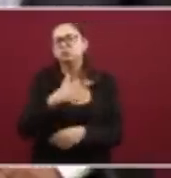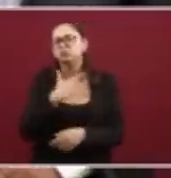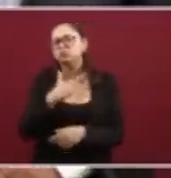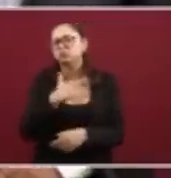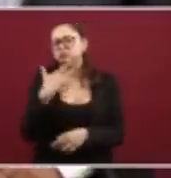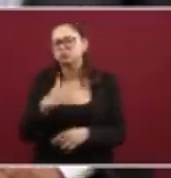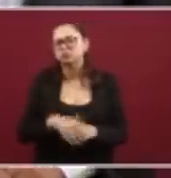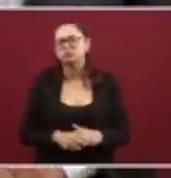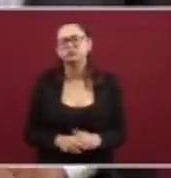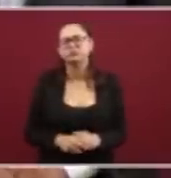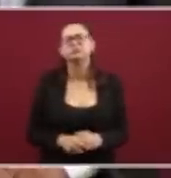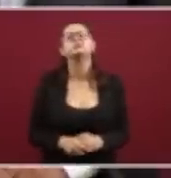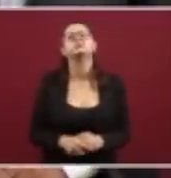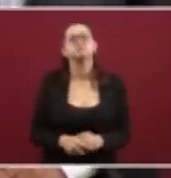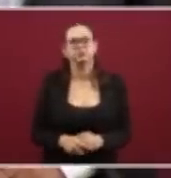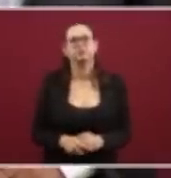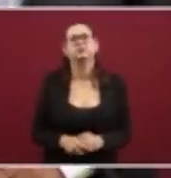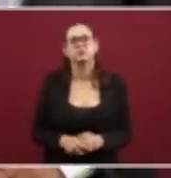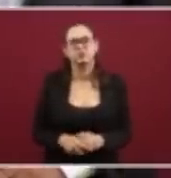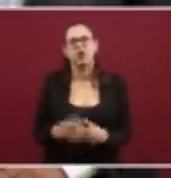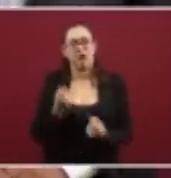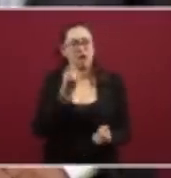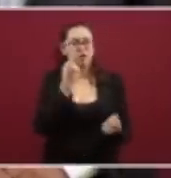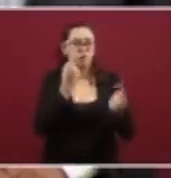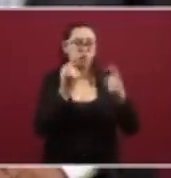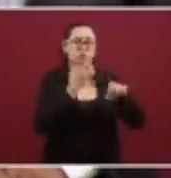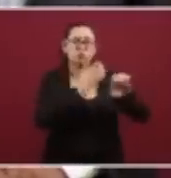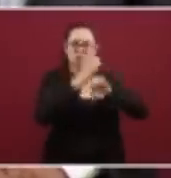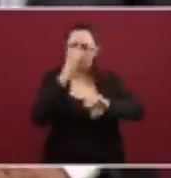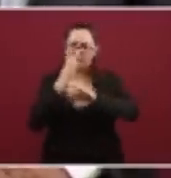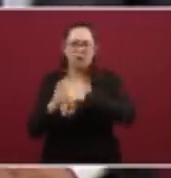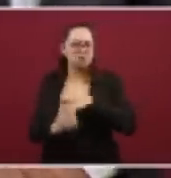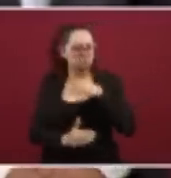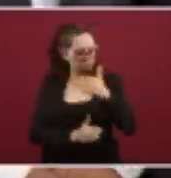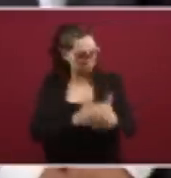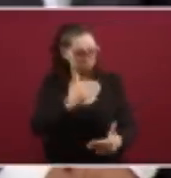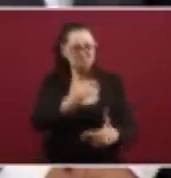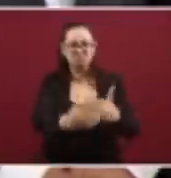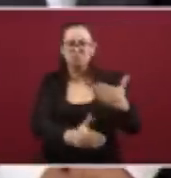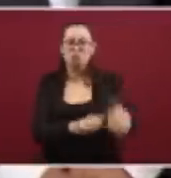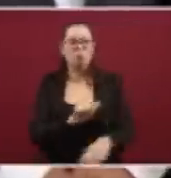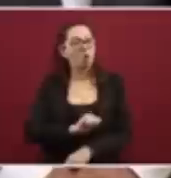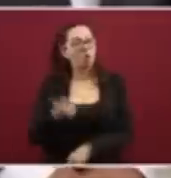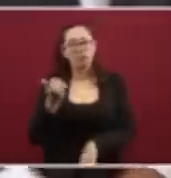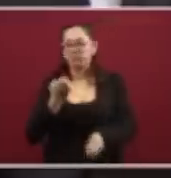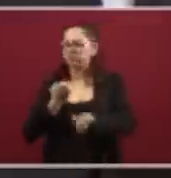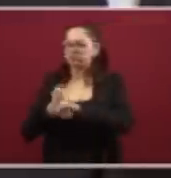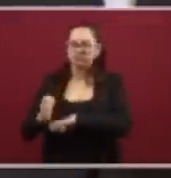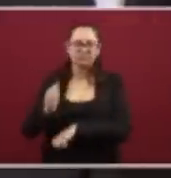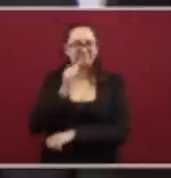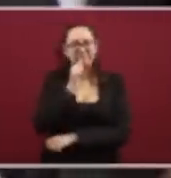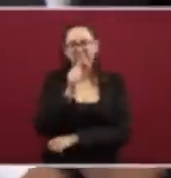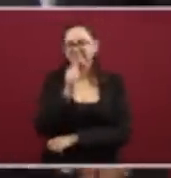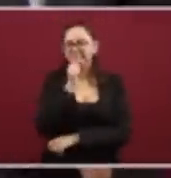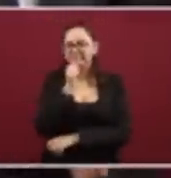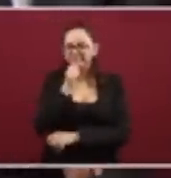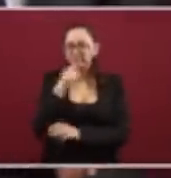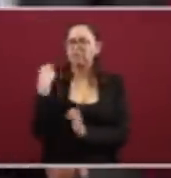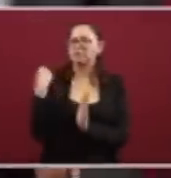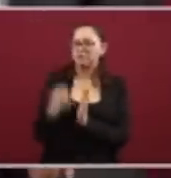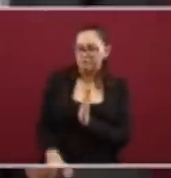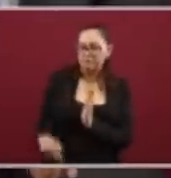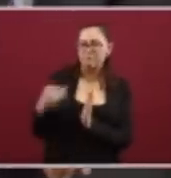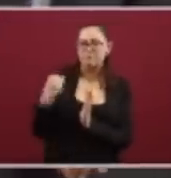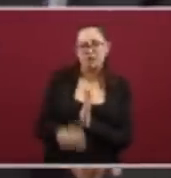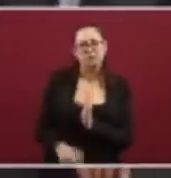avanzar en algunos estados en otros no esa es una asignatura pendiente es un